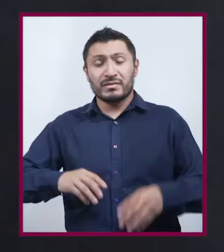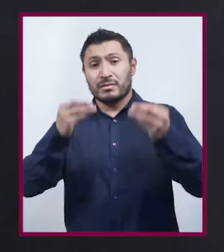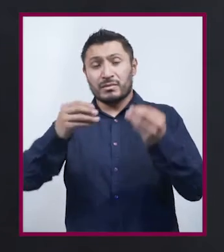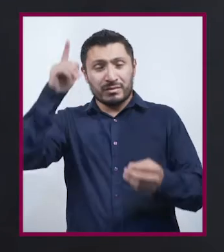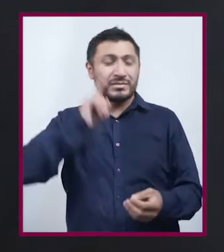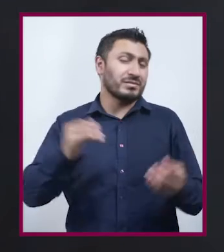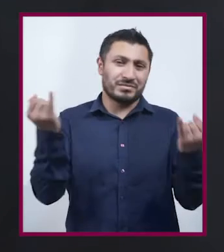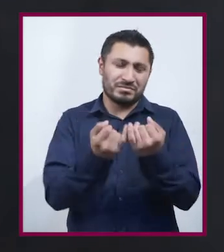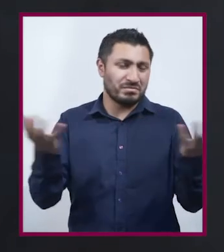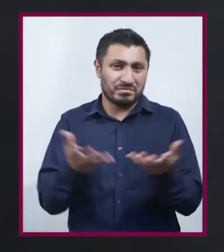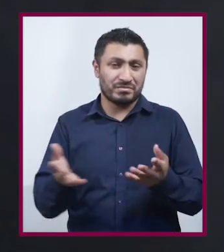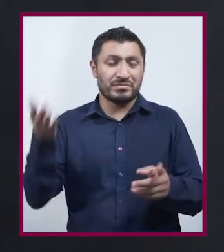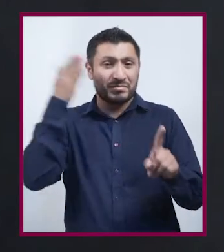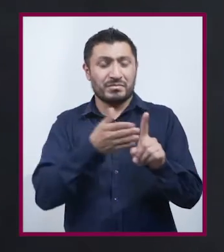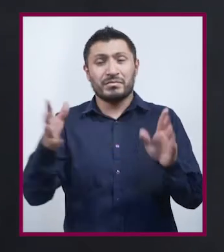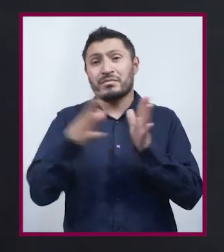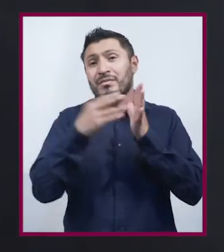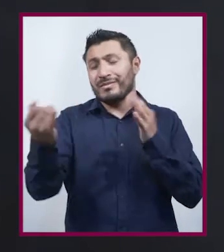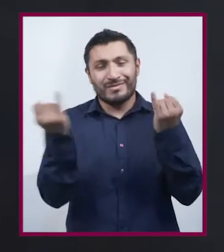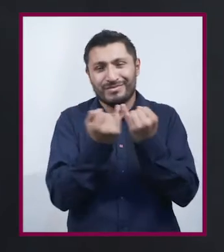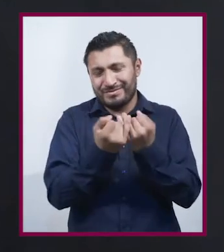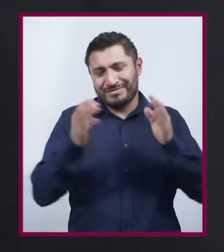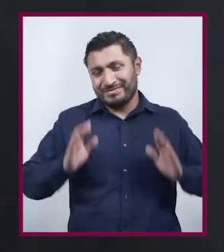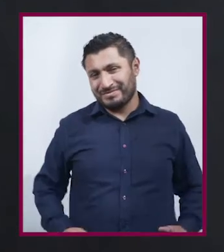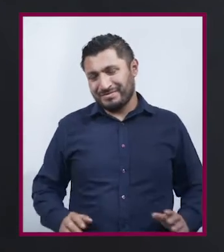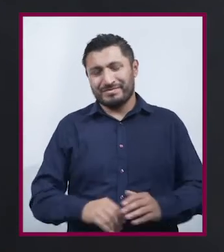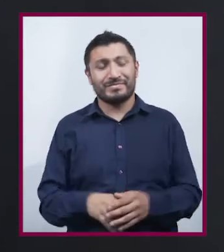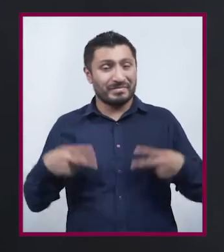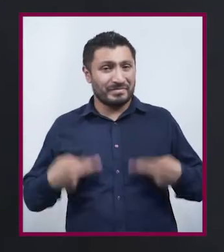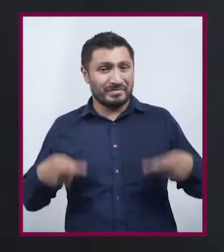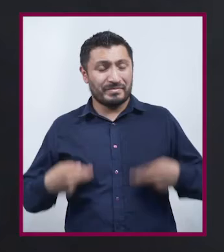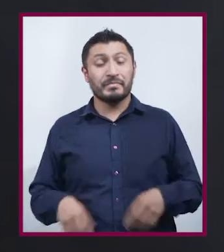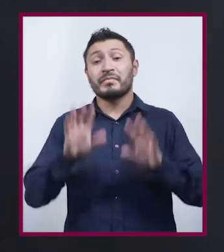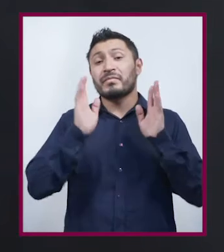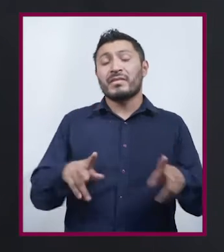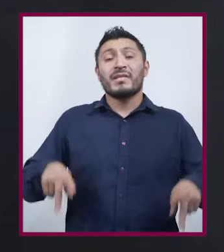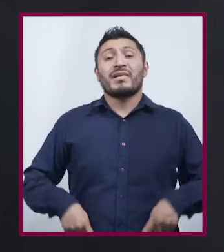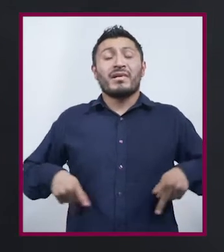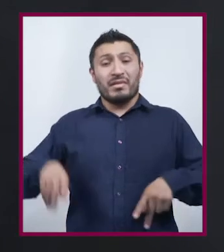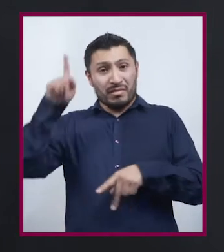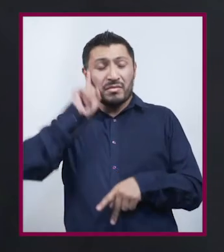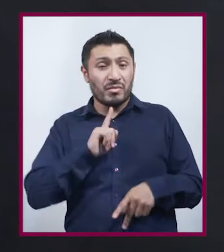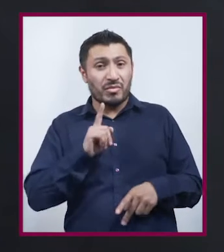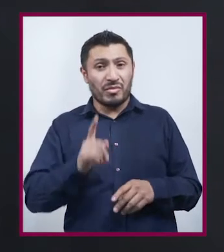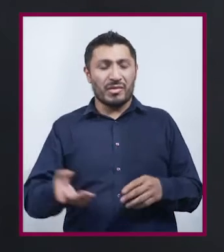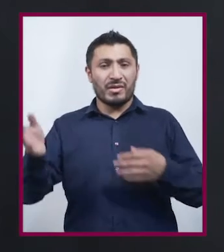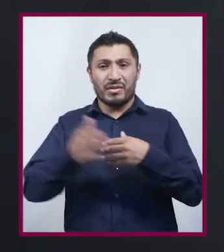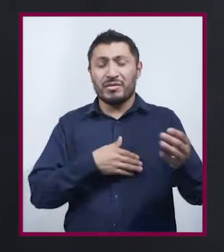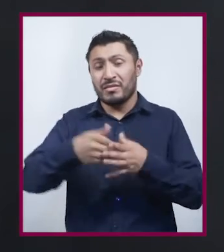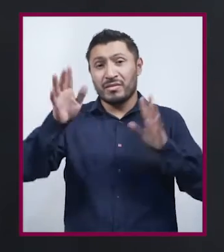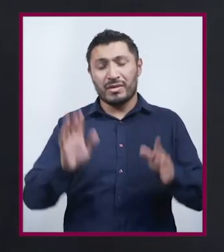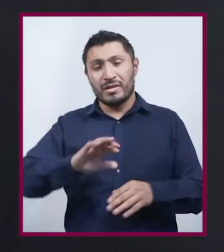muchas mujeres también lo hacían y buscaban lucir como ella. Una vez que el pantalón femenino irrumpió en el mundo de la moda, fue